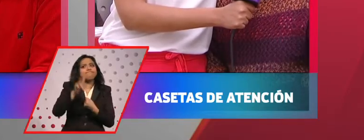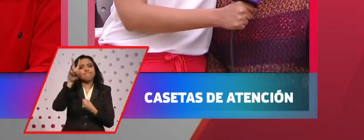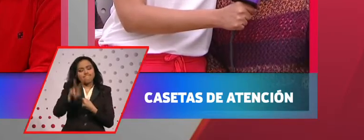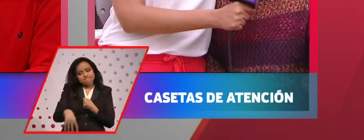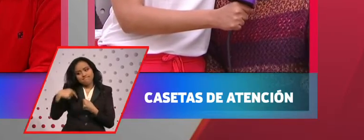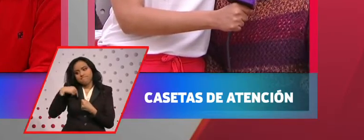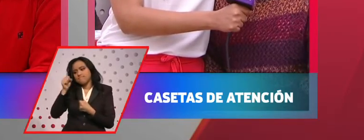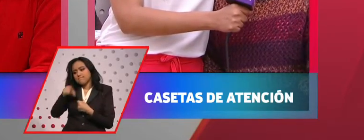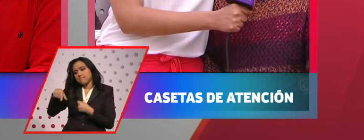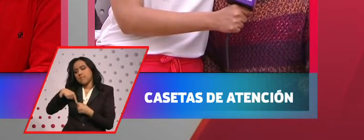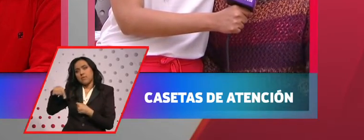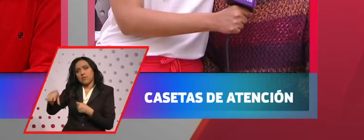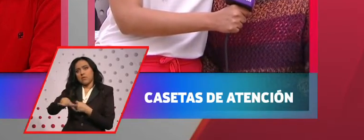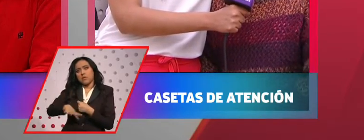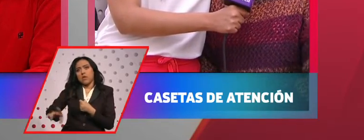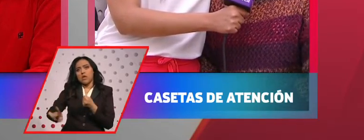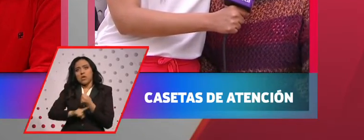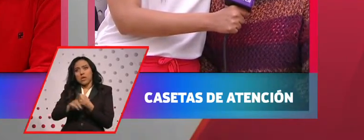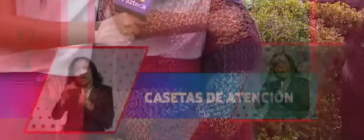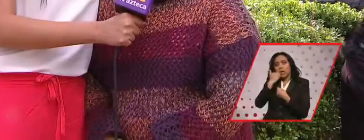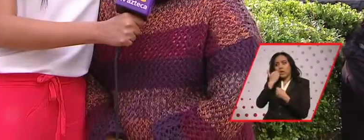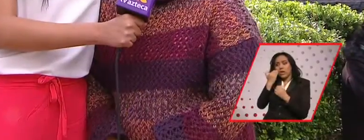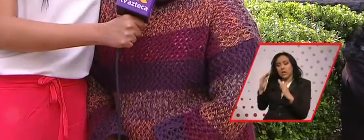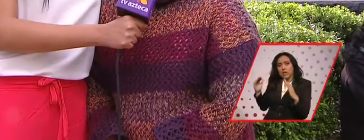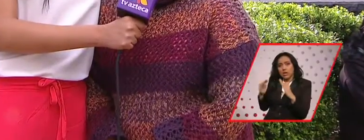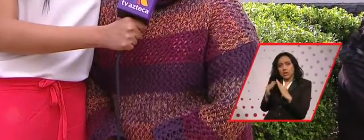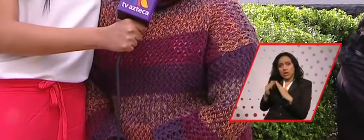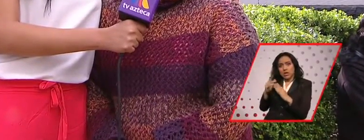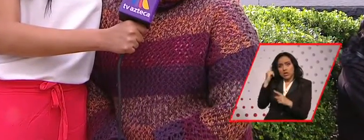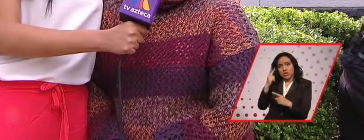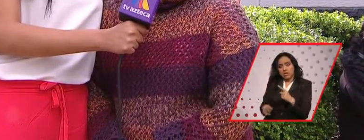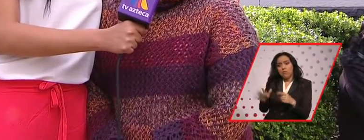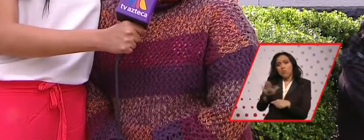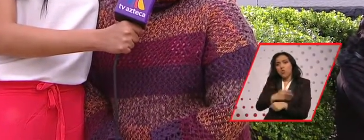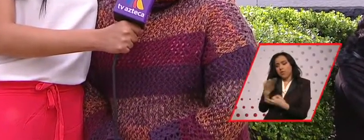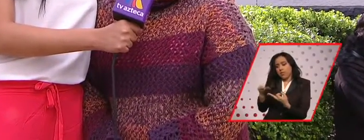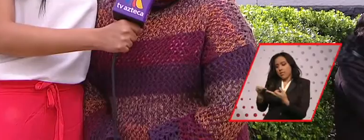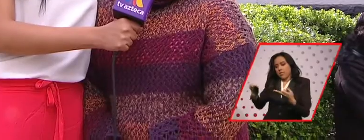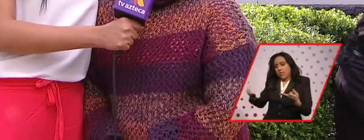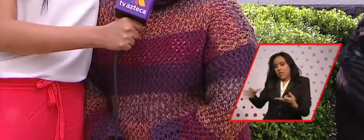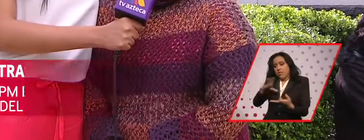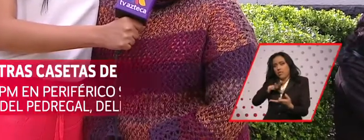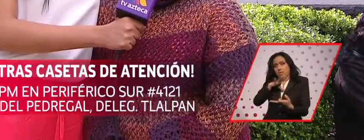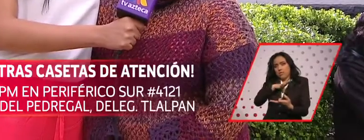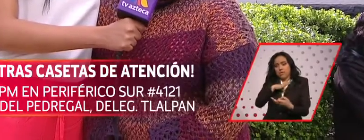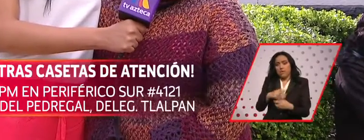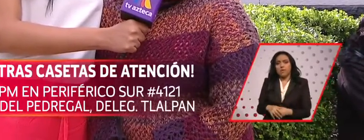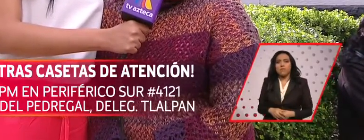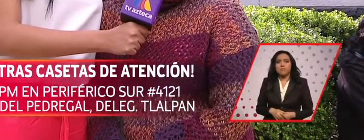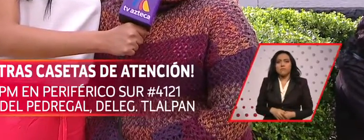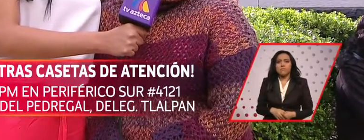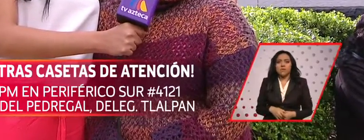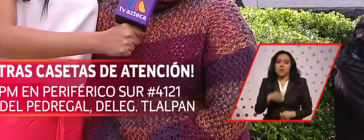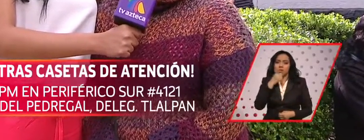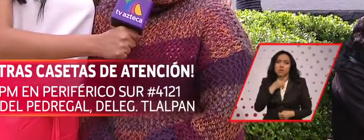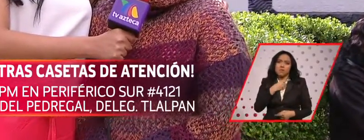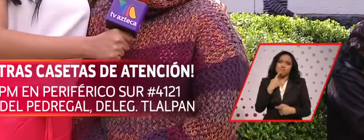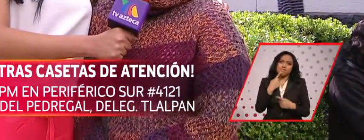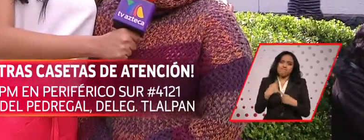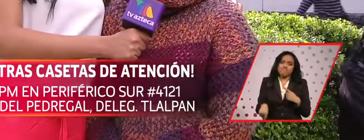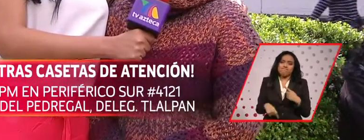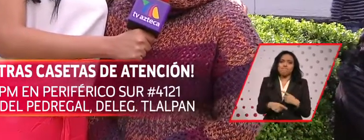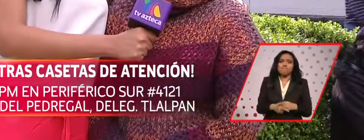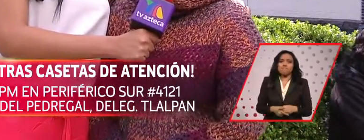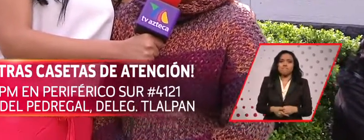él. Querían desalojarlo de esos, de unos terrenos que hay, que él estaba ahí viviendo, de